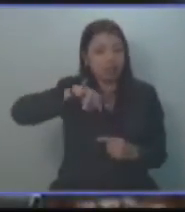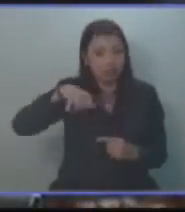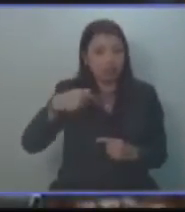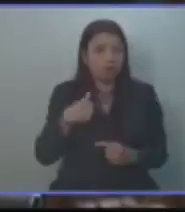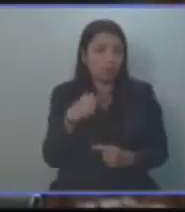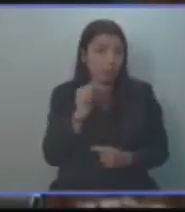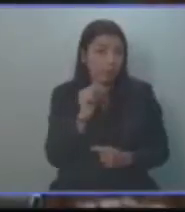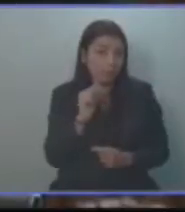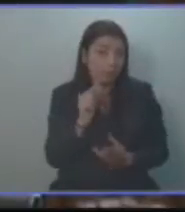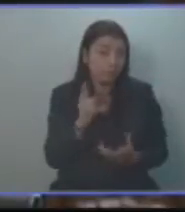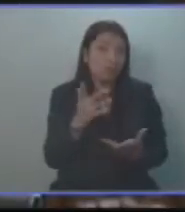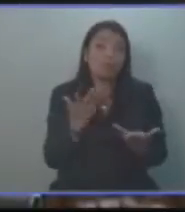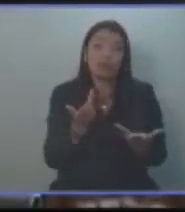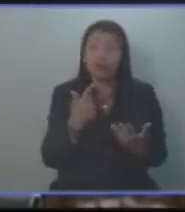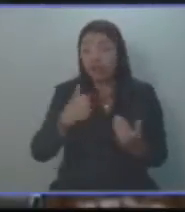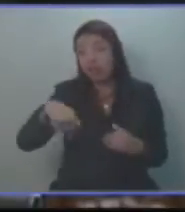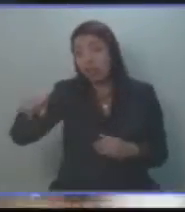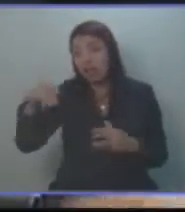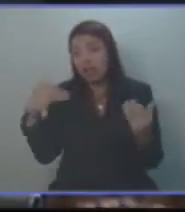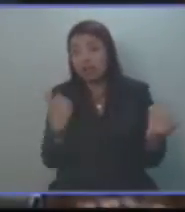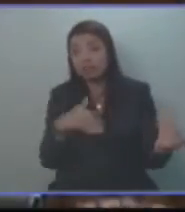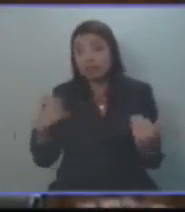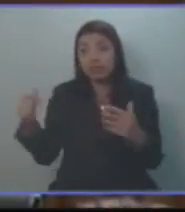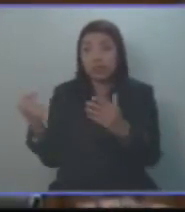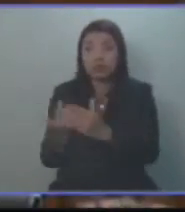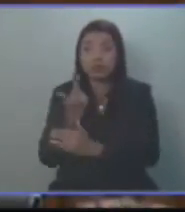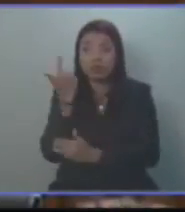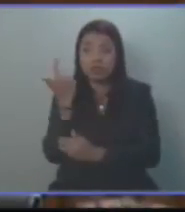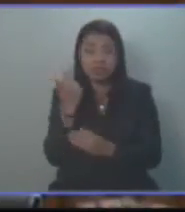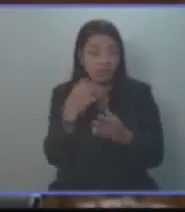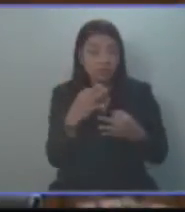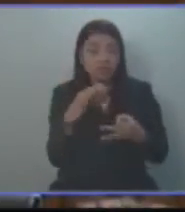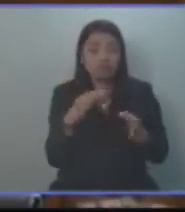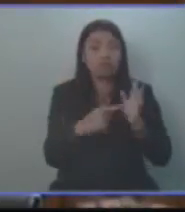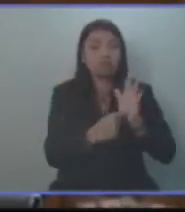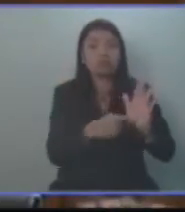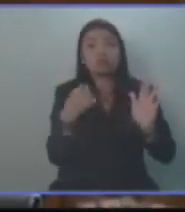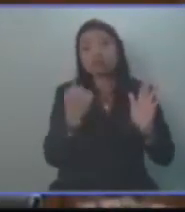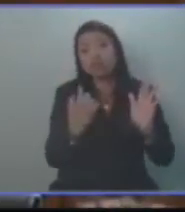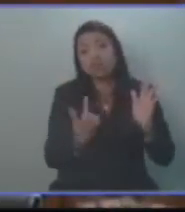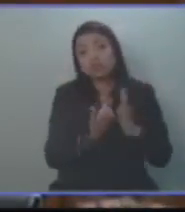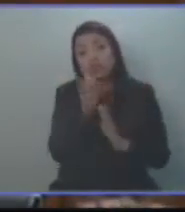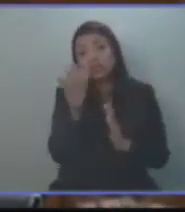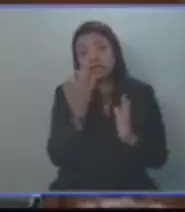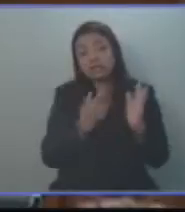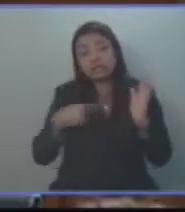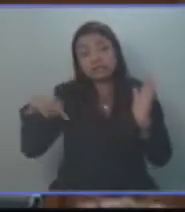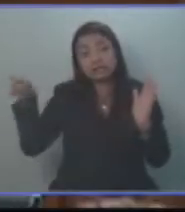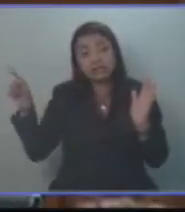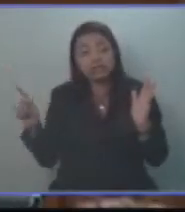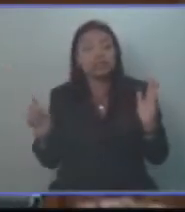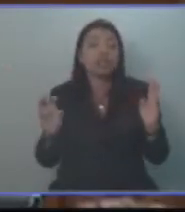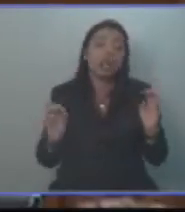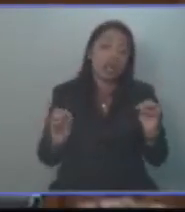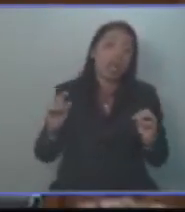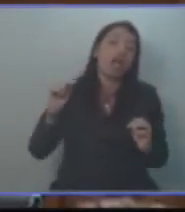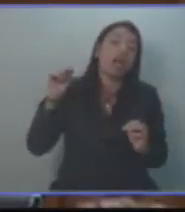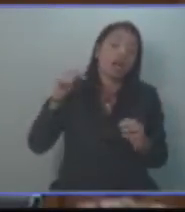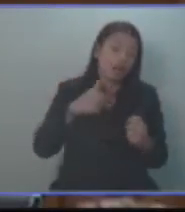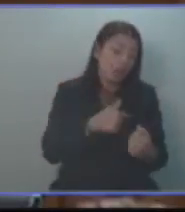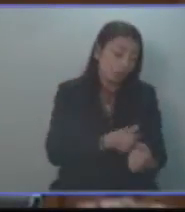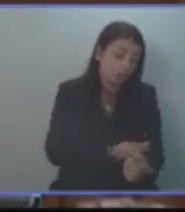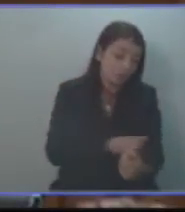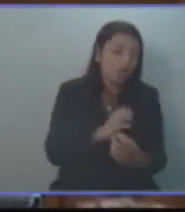para asistir a las diferentes actividades académicas debidamente justificadas, que se realicen dentro o fuera del